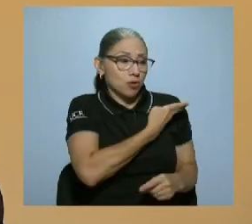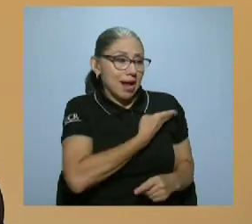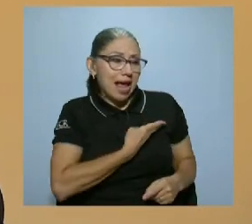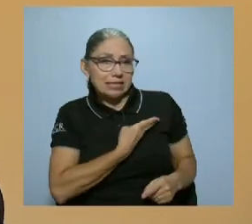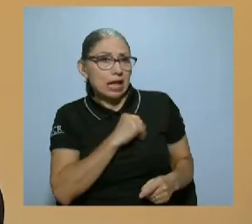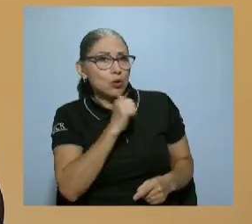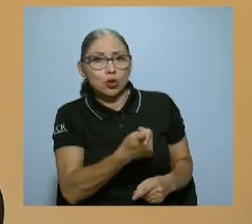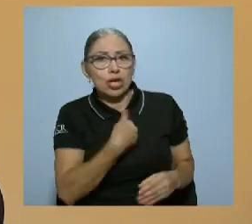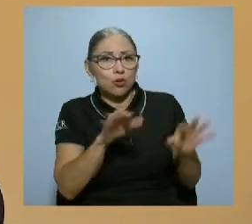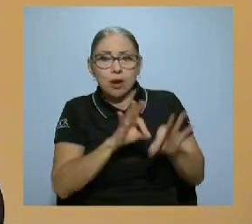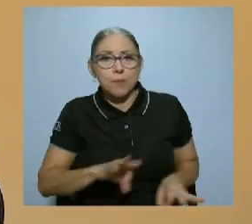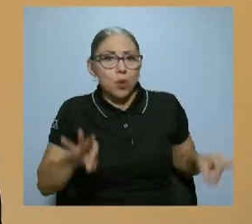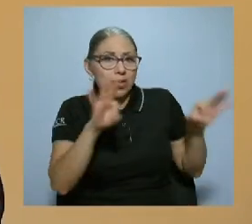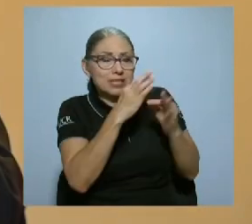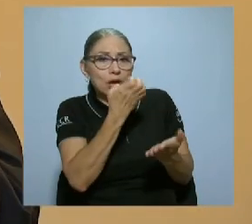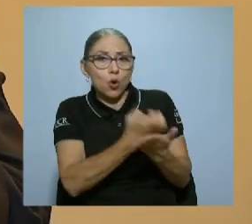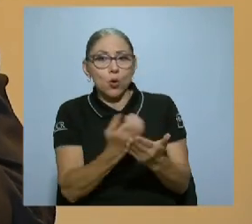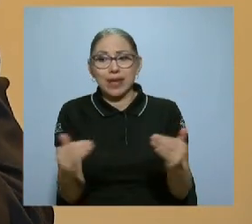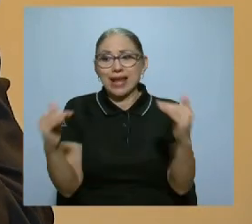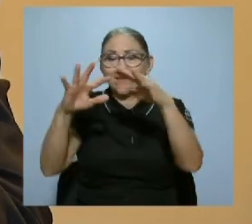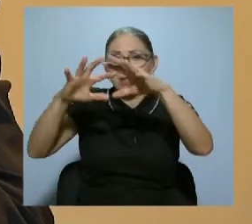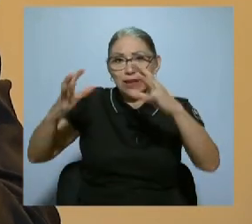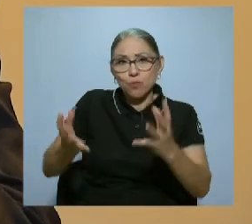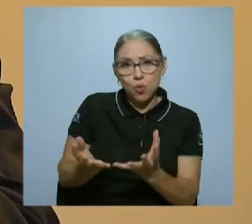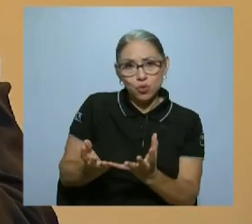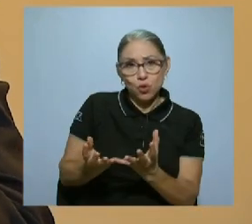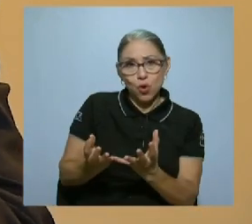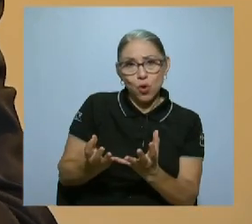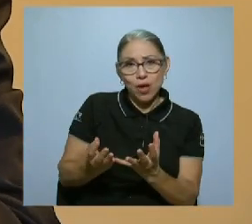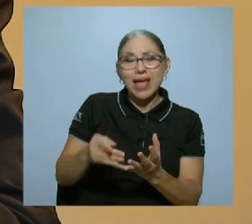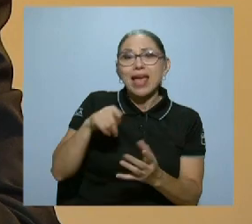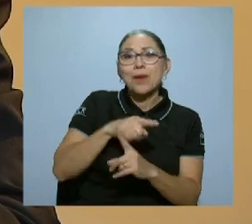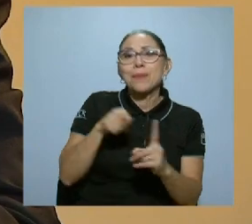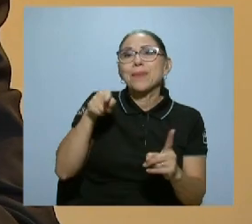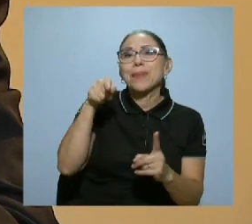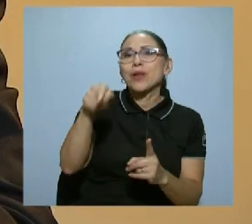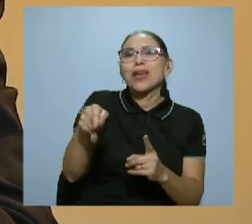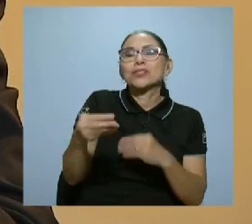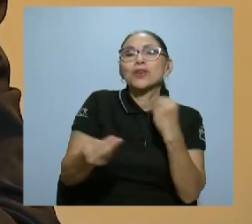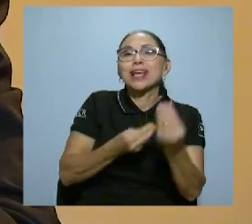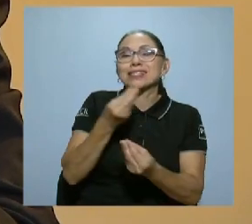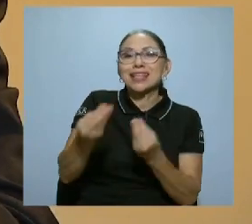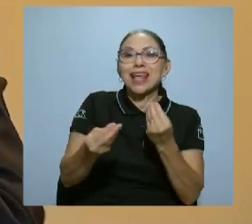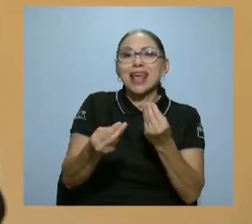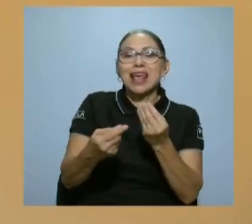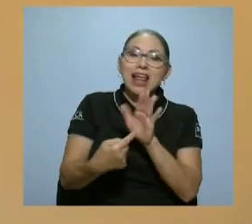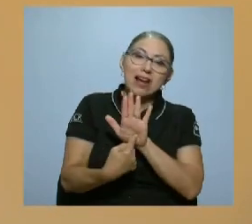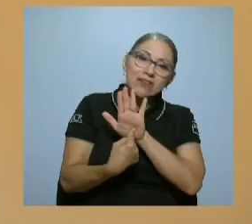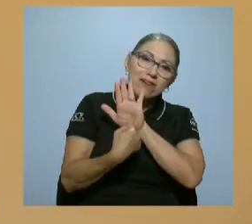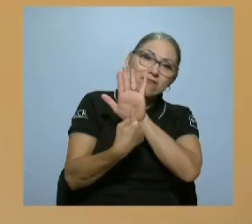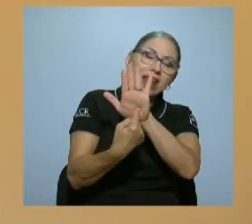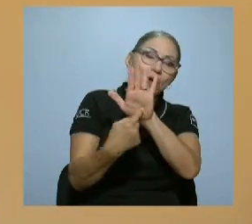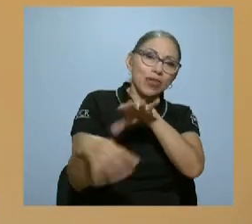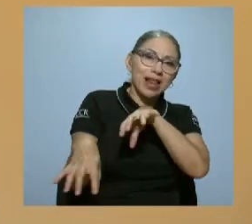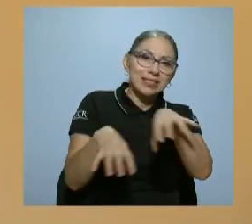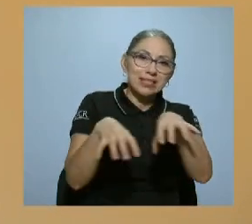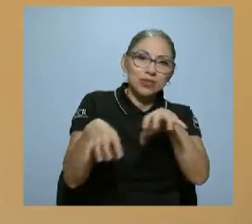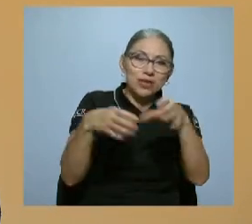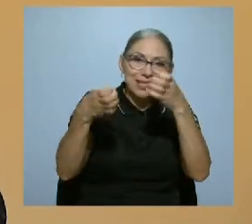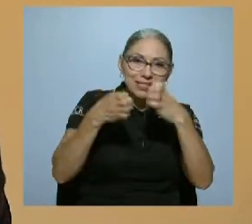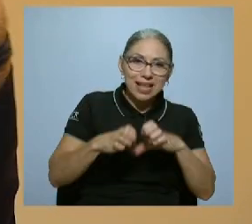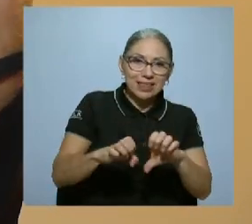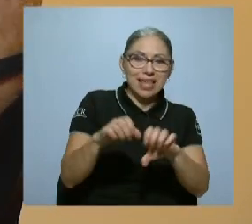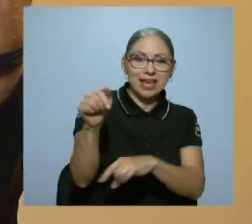una importancia económica en el mundo. Es el reflejo de las acciones estratégicas que se vean ahí. Podríamos